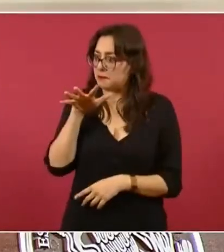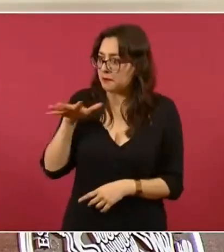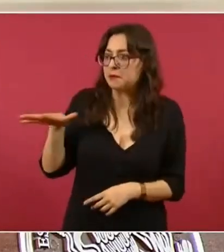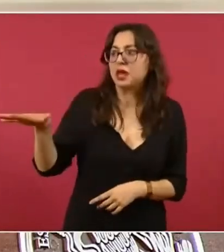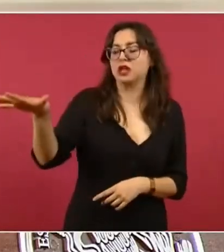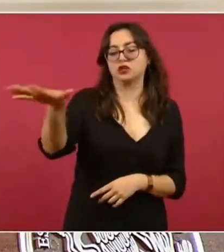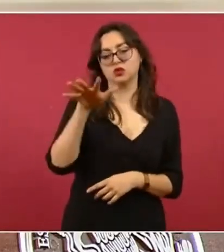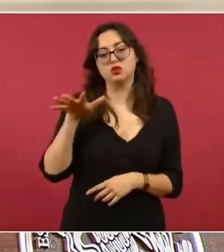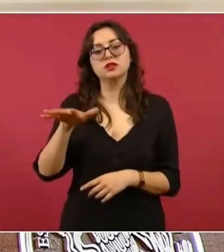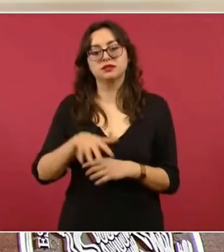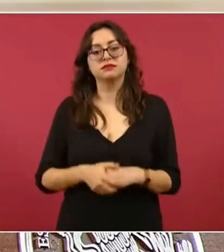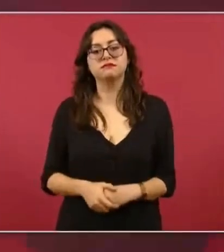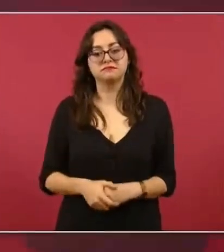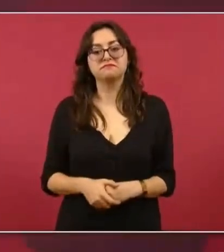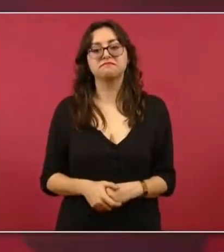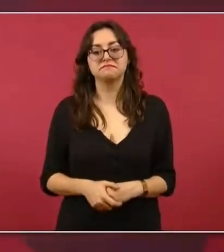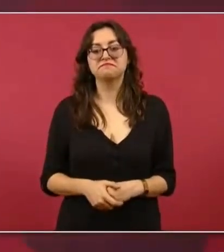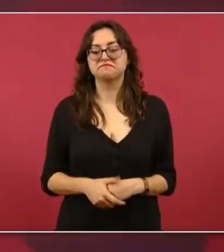confianza a la gente